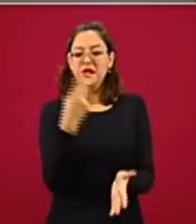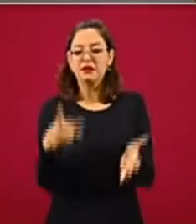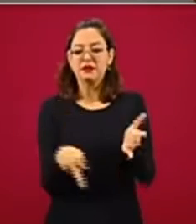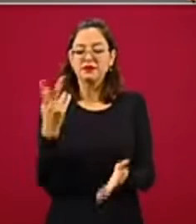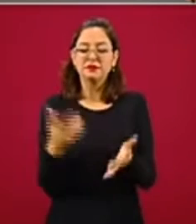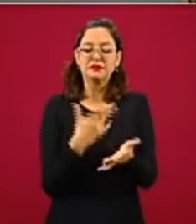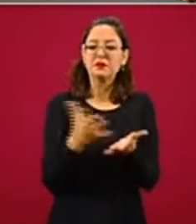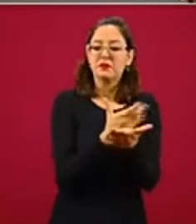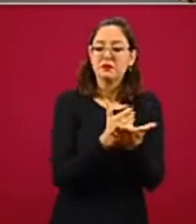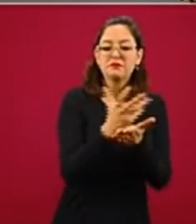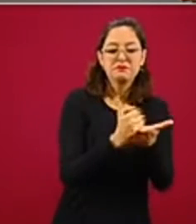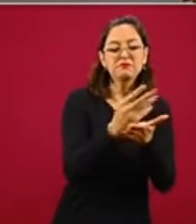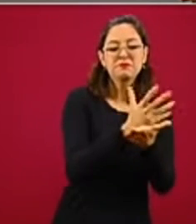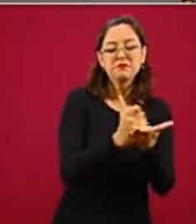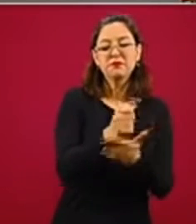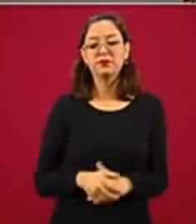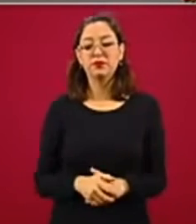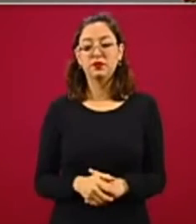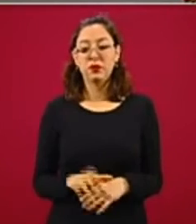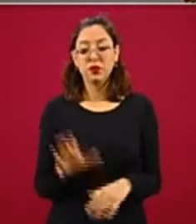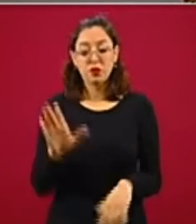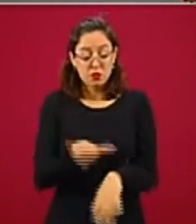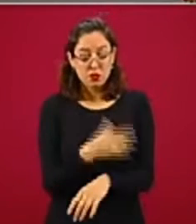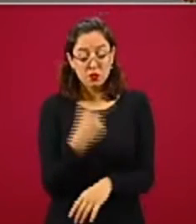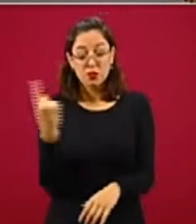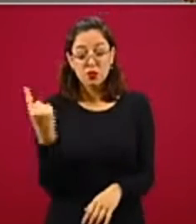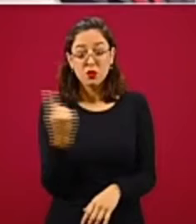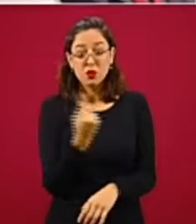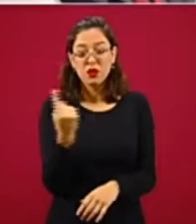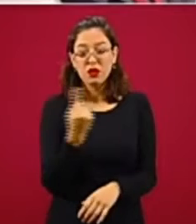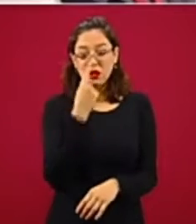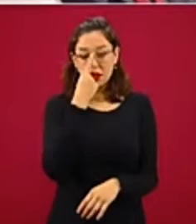los que sacan ganancias excesivas.